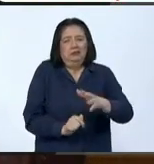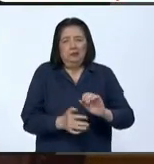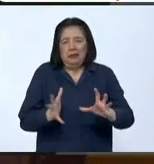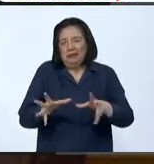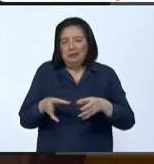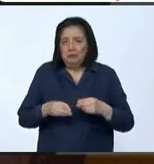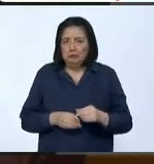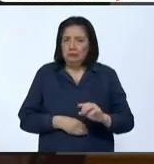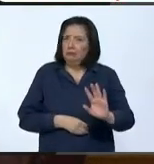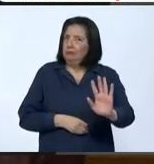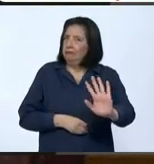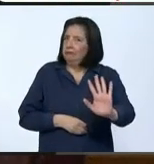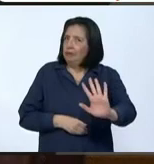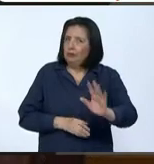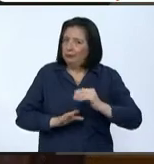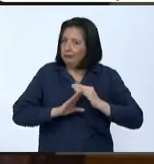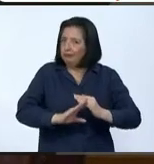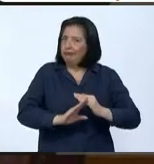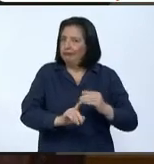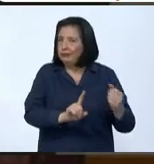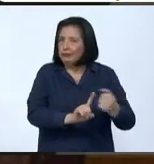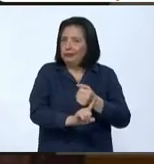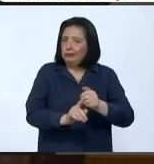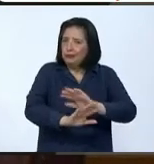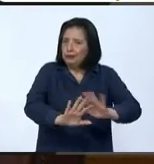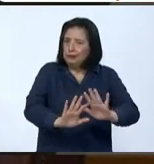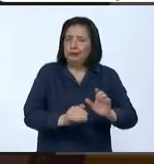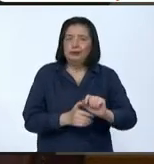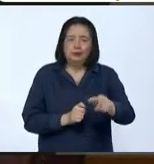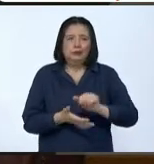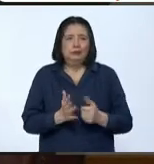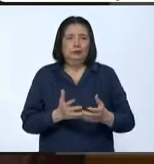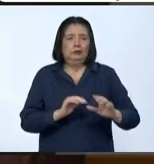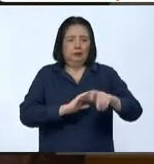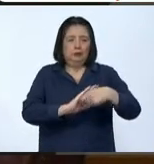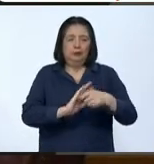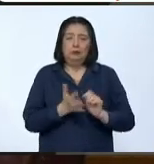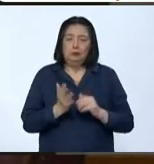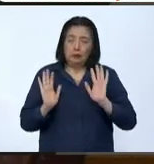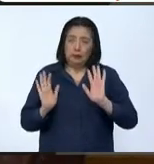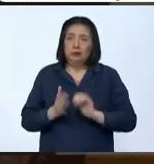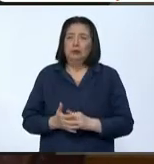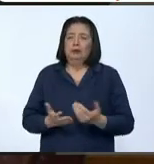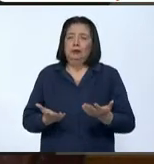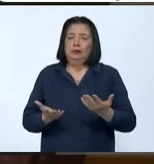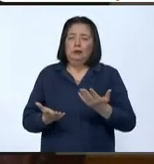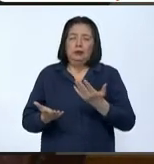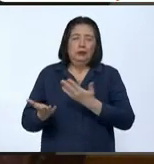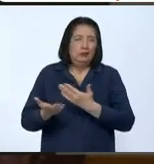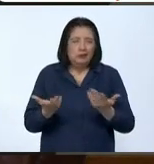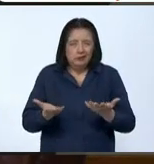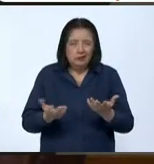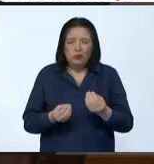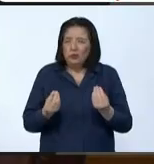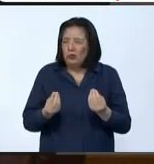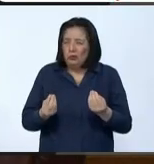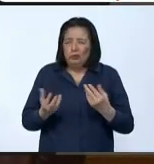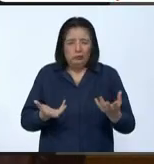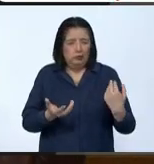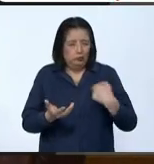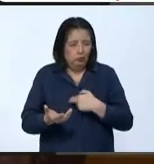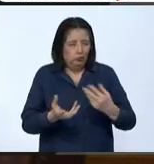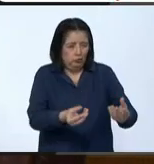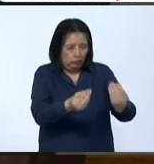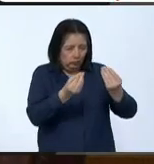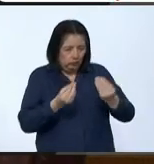debe ser combatida frontalmente en el segmento sobre el estado calamitoso en el que recibimos